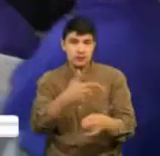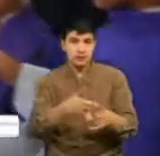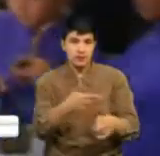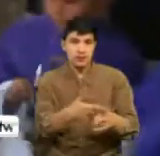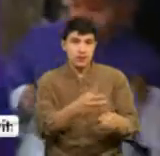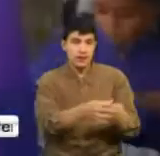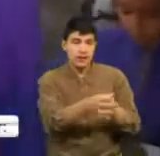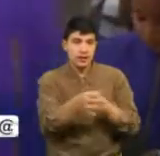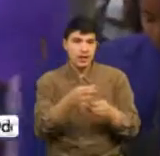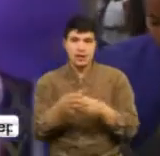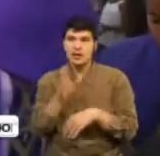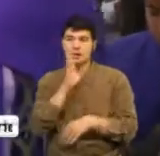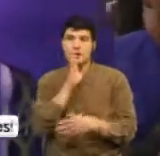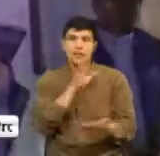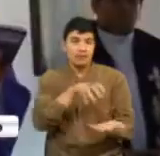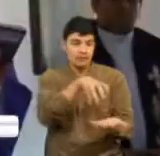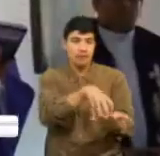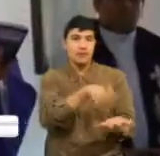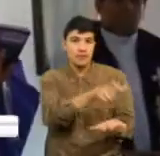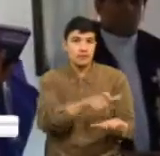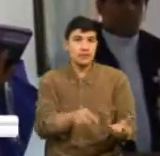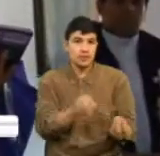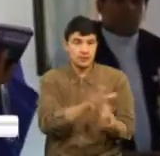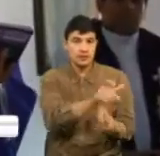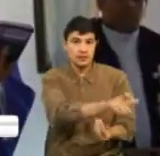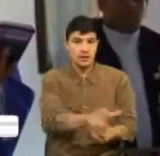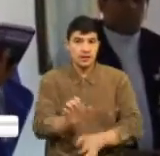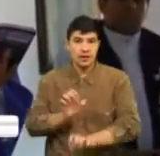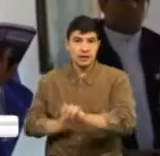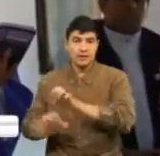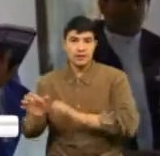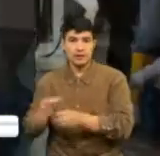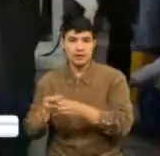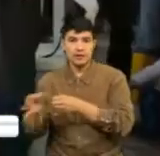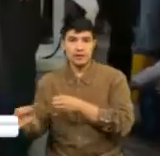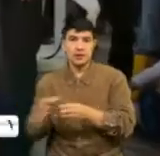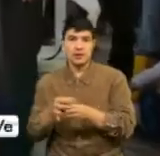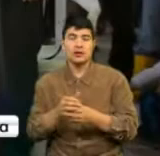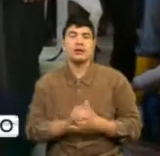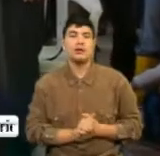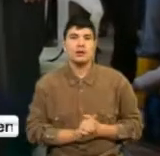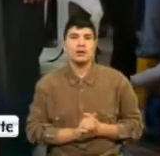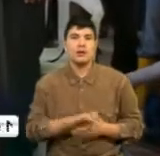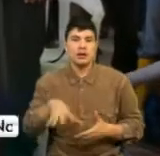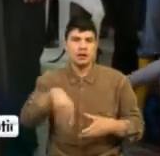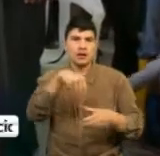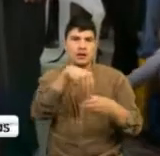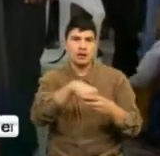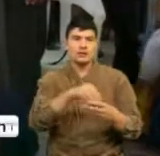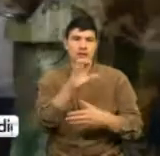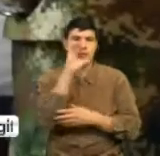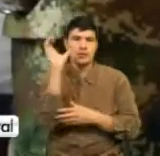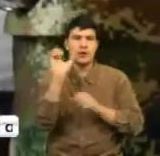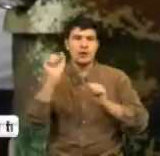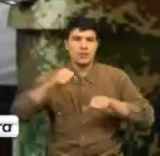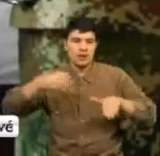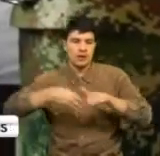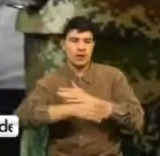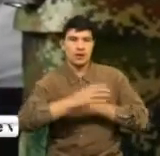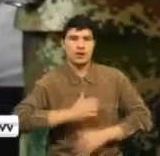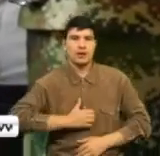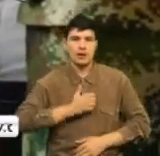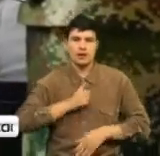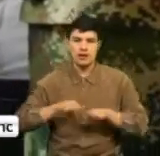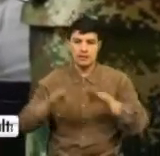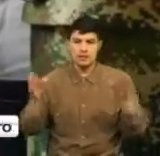corregimientos, la Unidad para las Víctimas, la Defensoría del Pueblo, la Agencia Colombiana para la Reinserción, la Alcaldía de Suratá, la Mesa